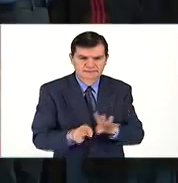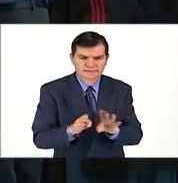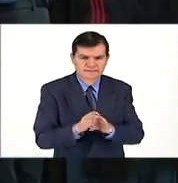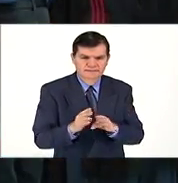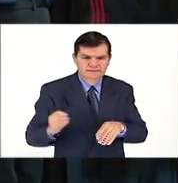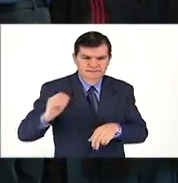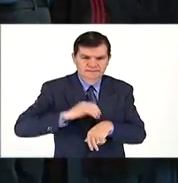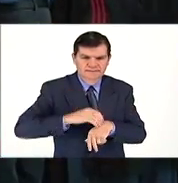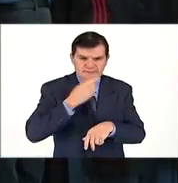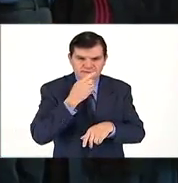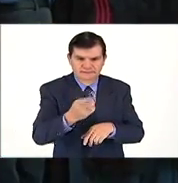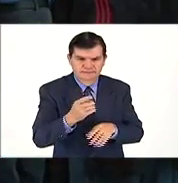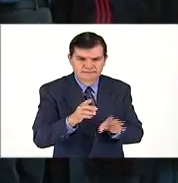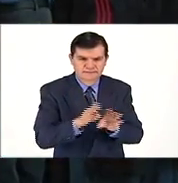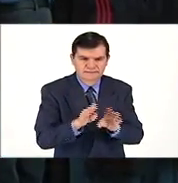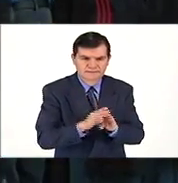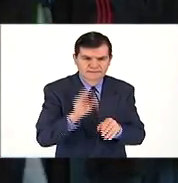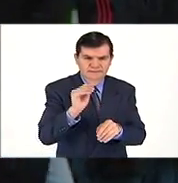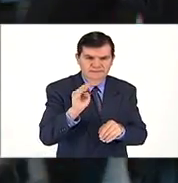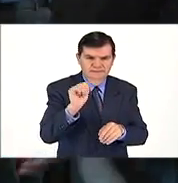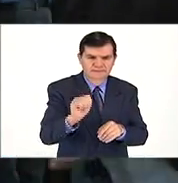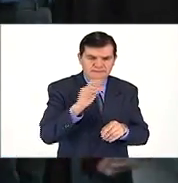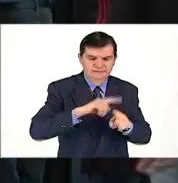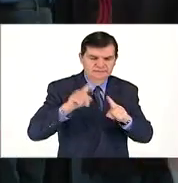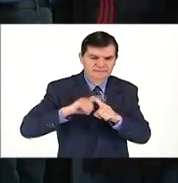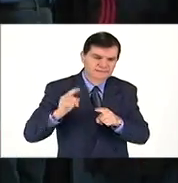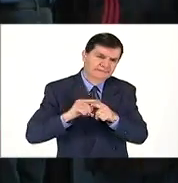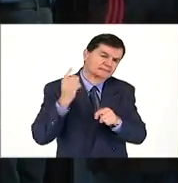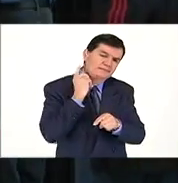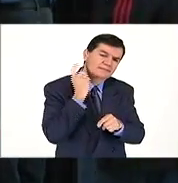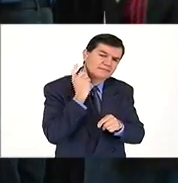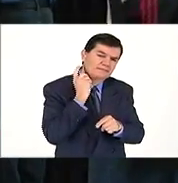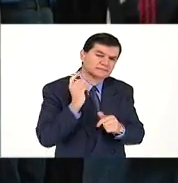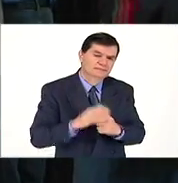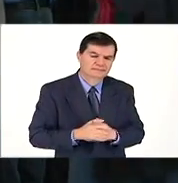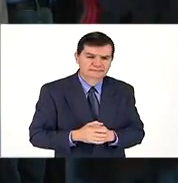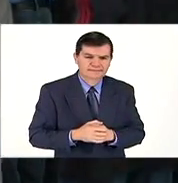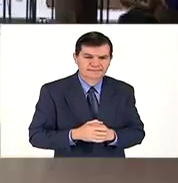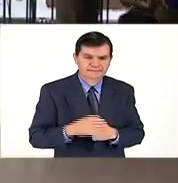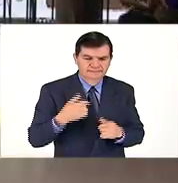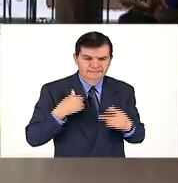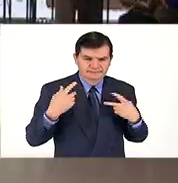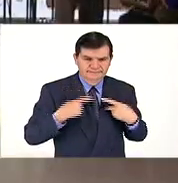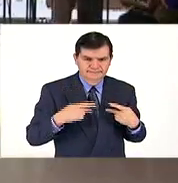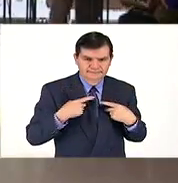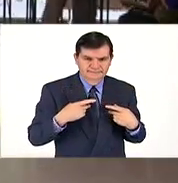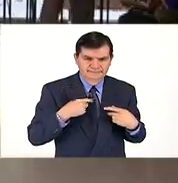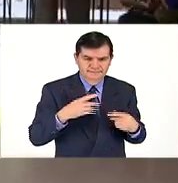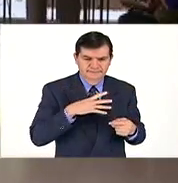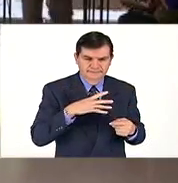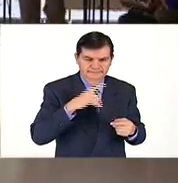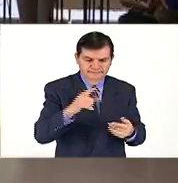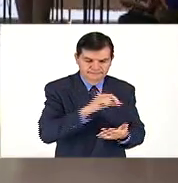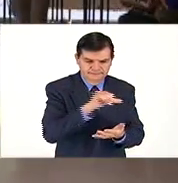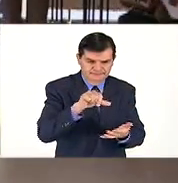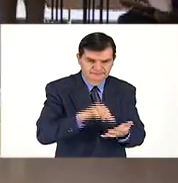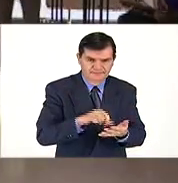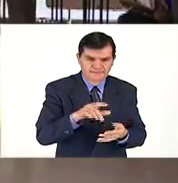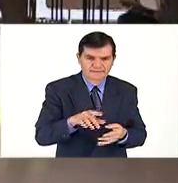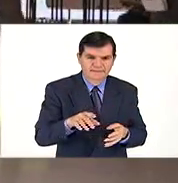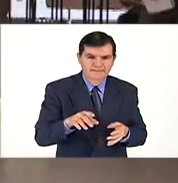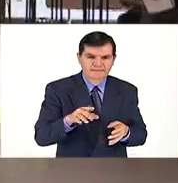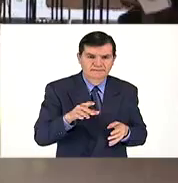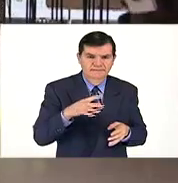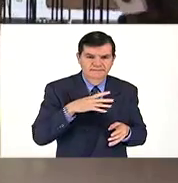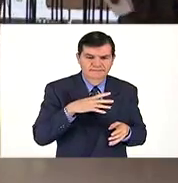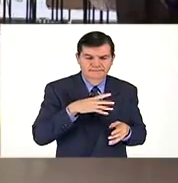boletín con 99 diputados. La gente lo hizo sobre todo en el centro, que era donde se